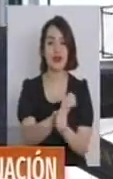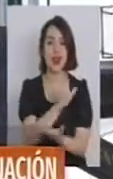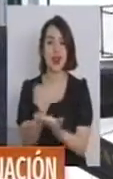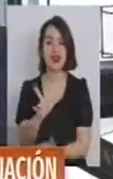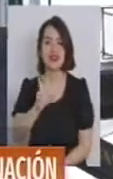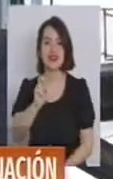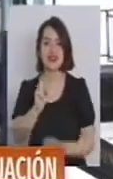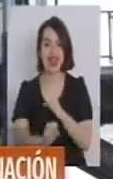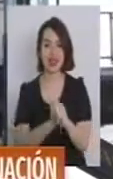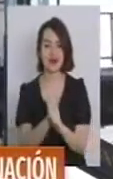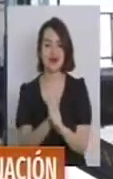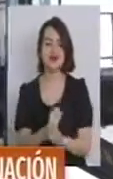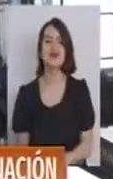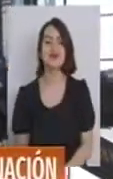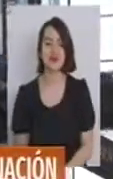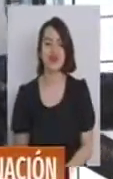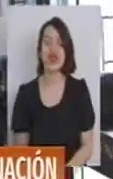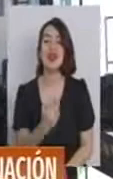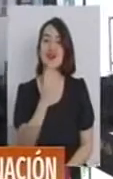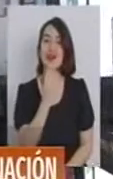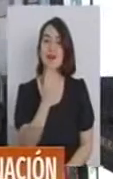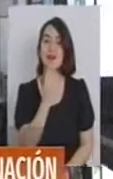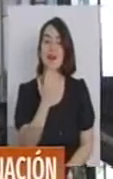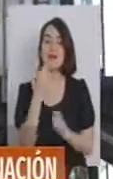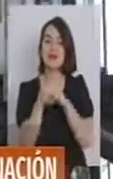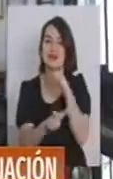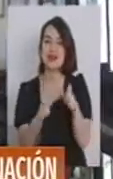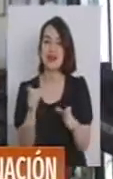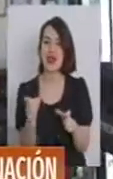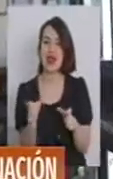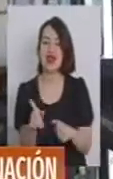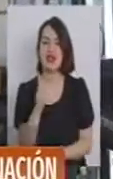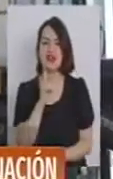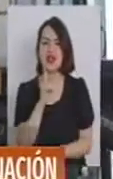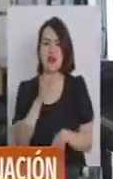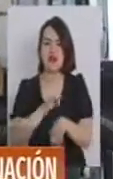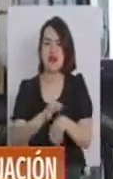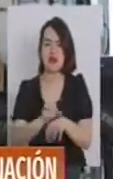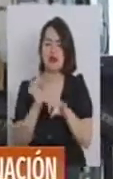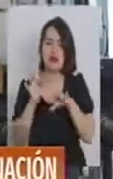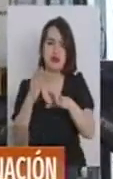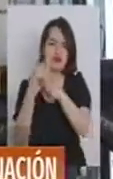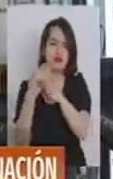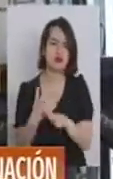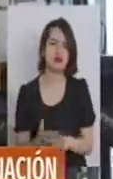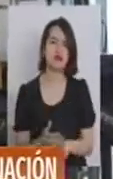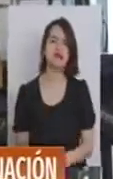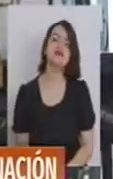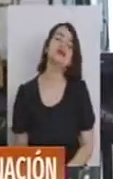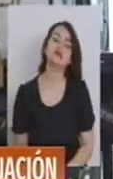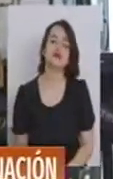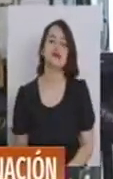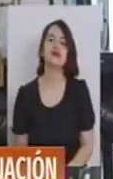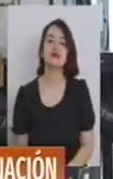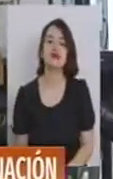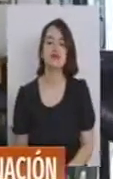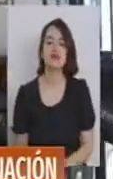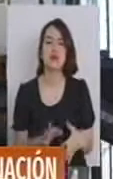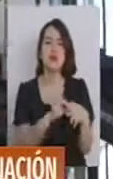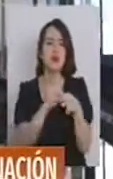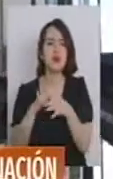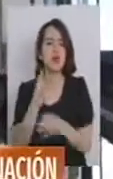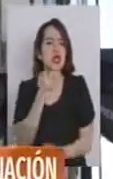80 años. Y también con aquellas personas que tienen enfermedades crónicas. La razón detrás de esto es muy